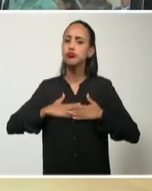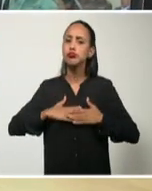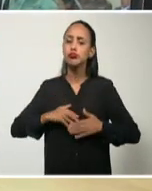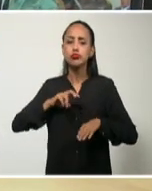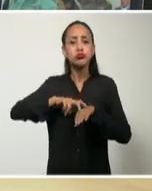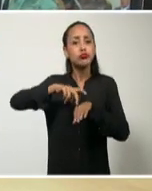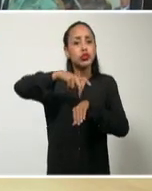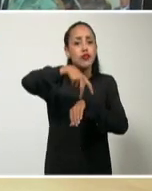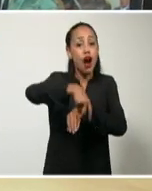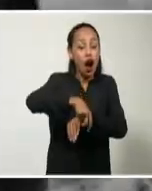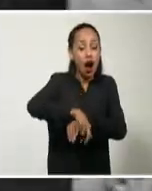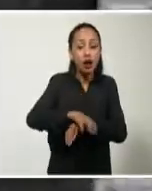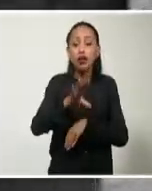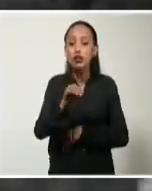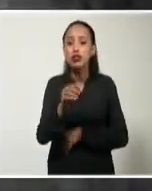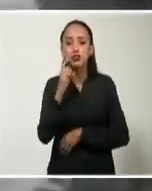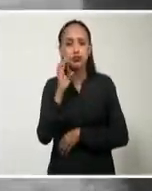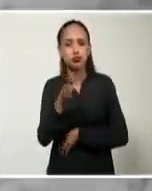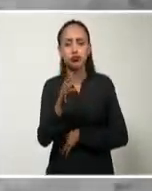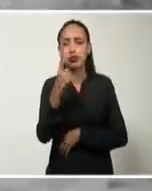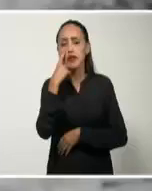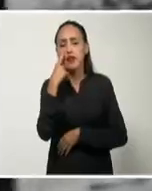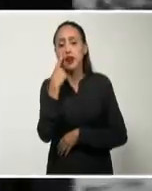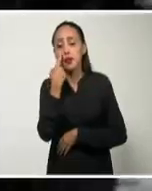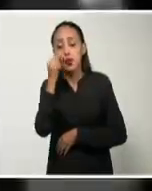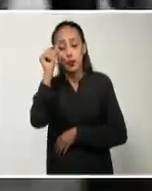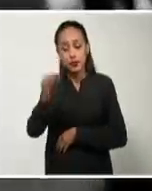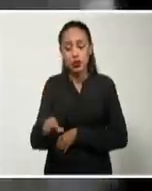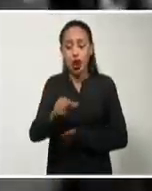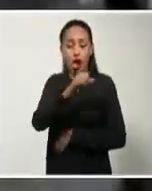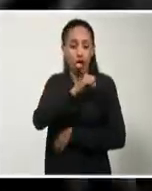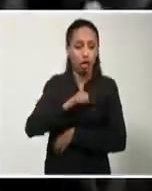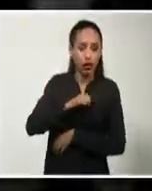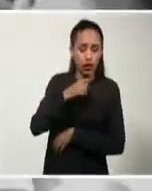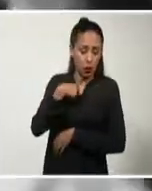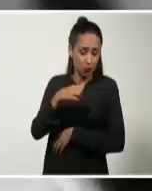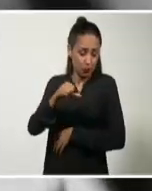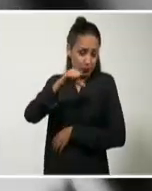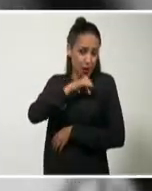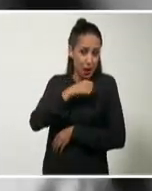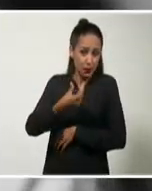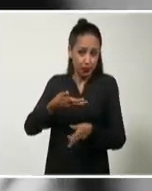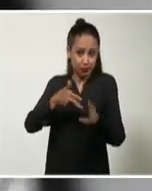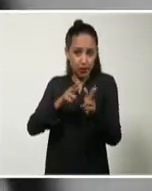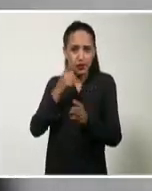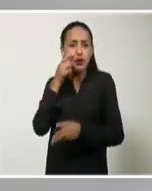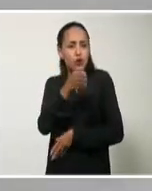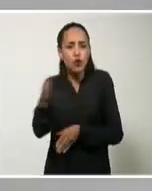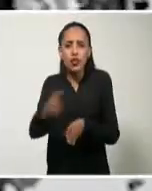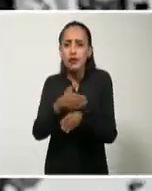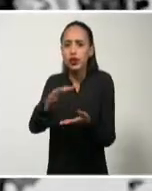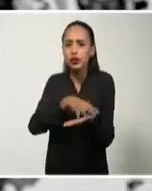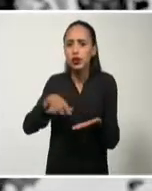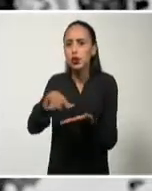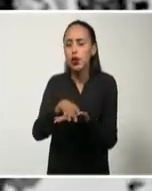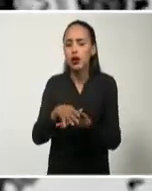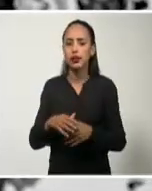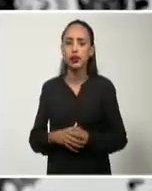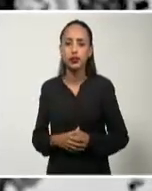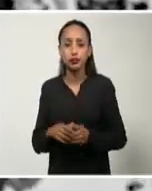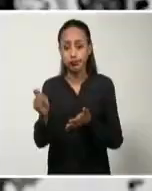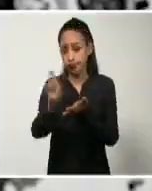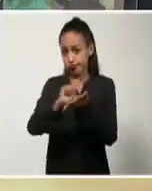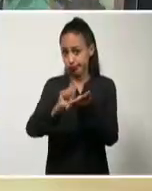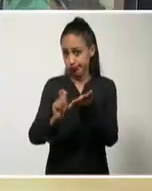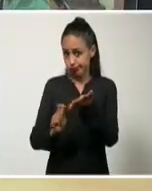ver. Y fue allí donde estaba un mercenario herido, caminó allí, luego fue a varios lugares. Redacta el parte para que lo